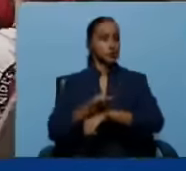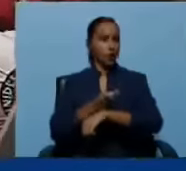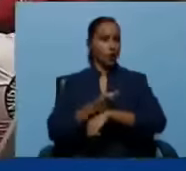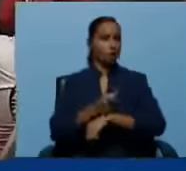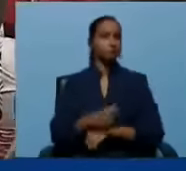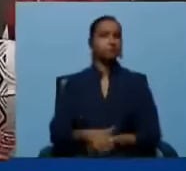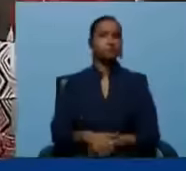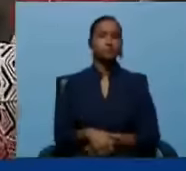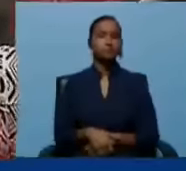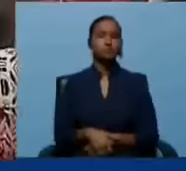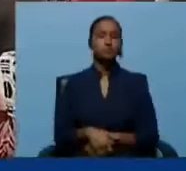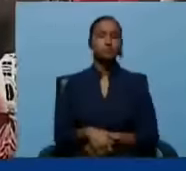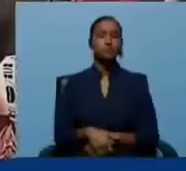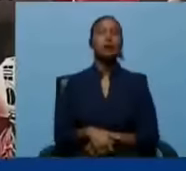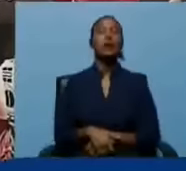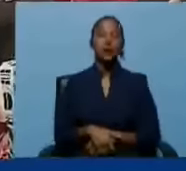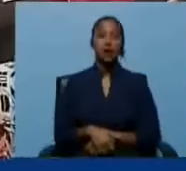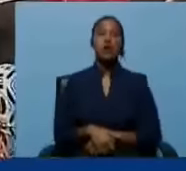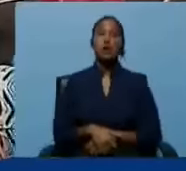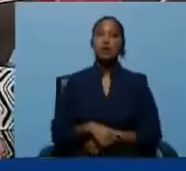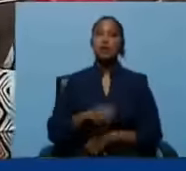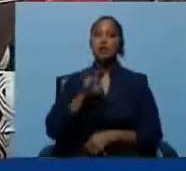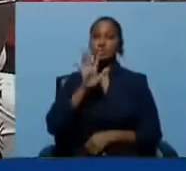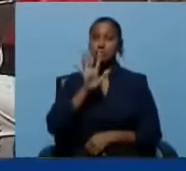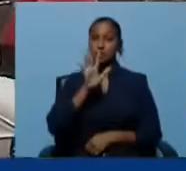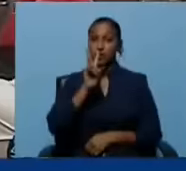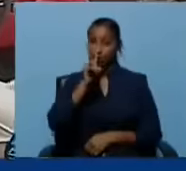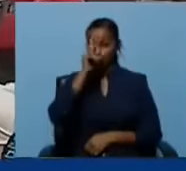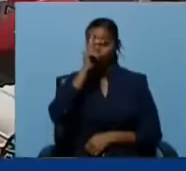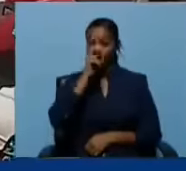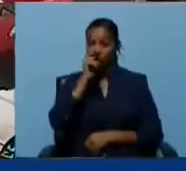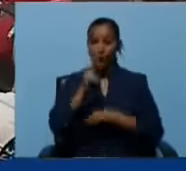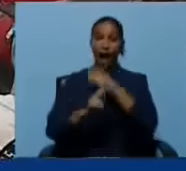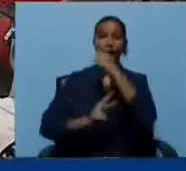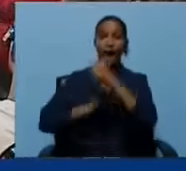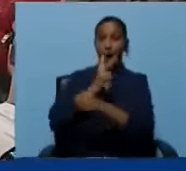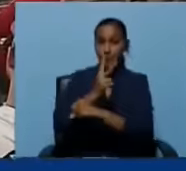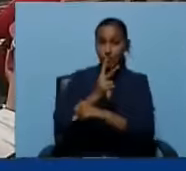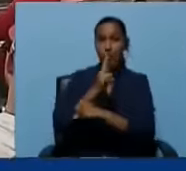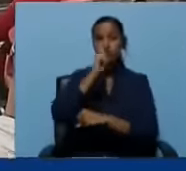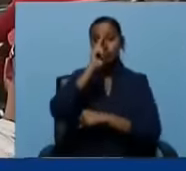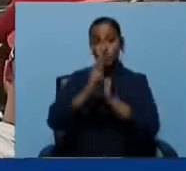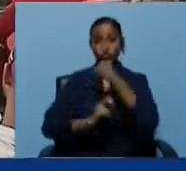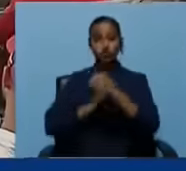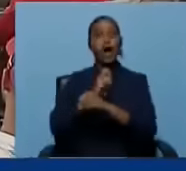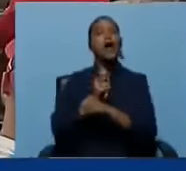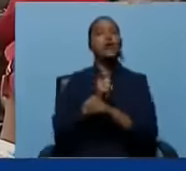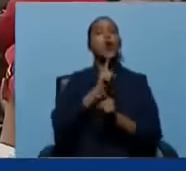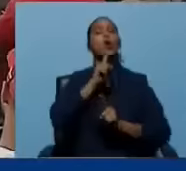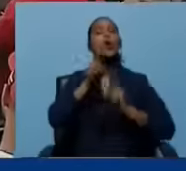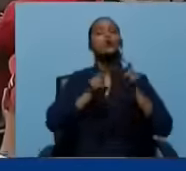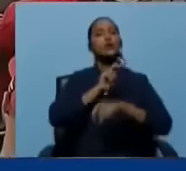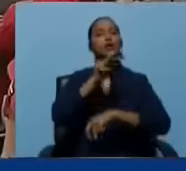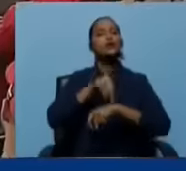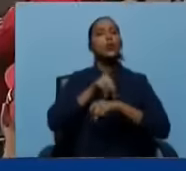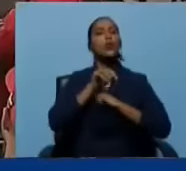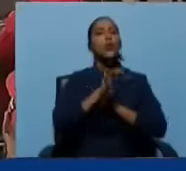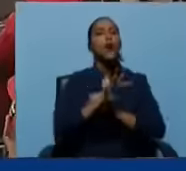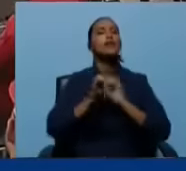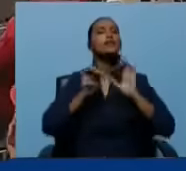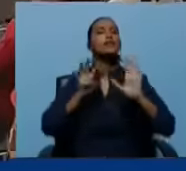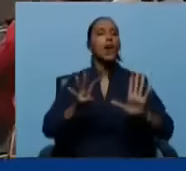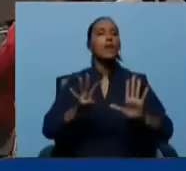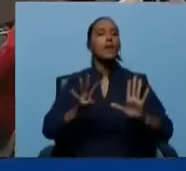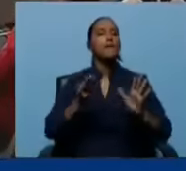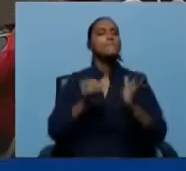Y en los consejos comunales, cada 2 años, el Consejo Comunal de Base, son 49.000 consejos comunales, democracia